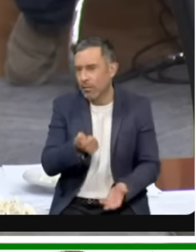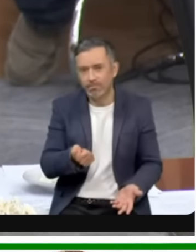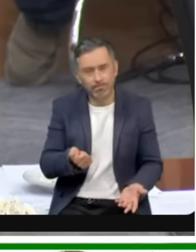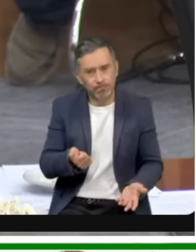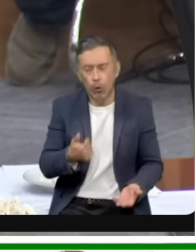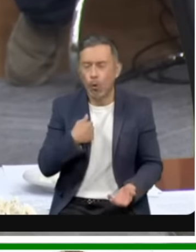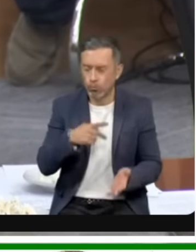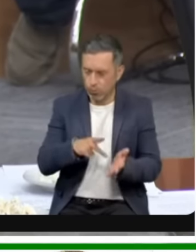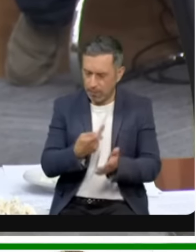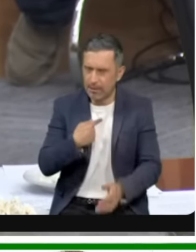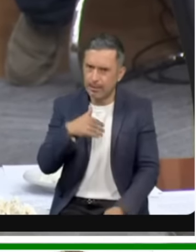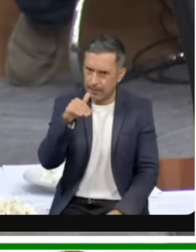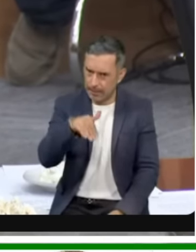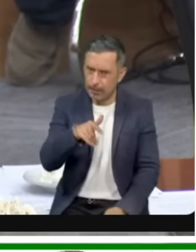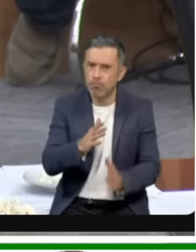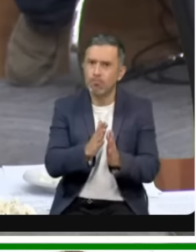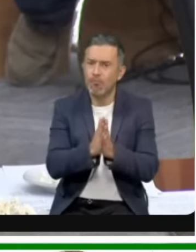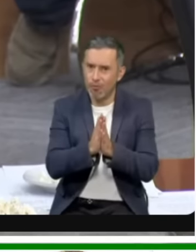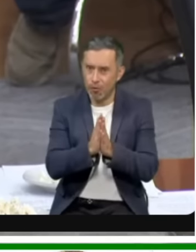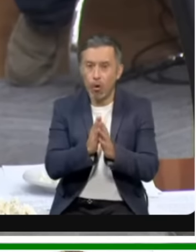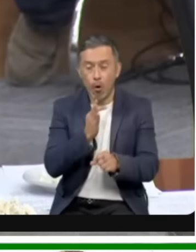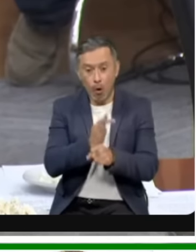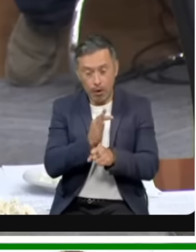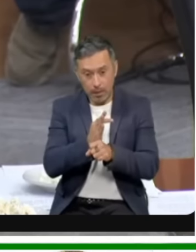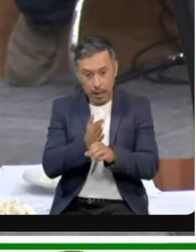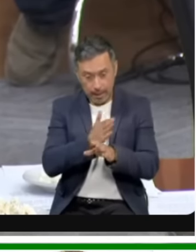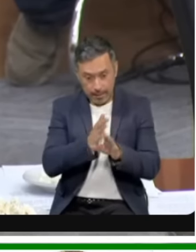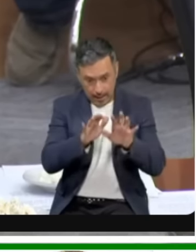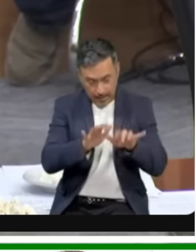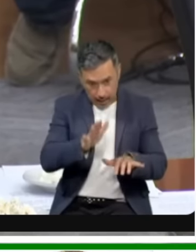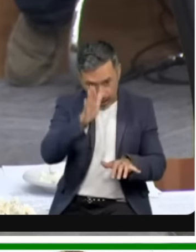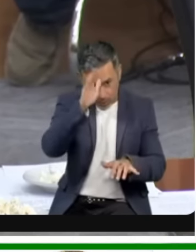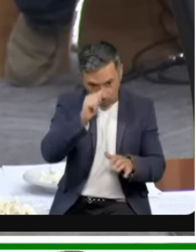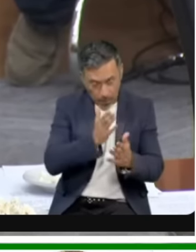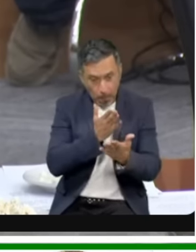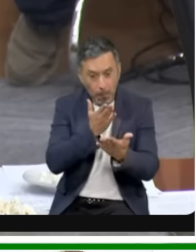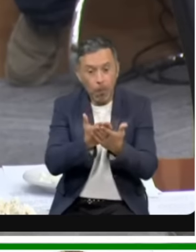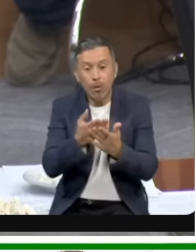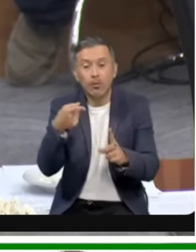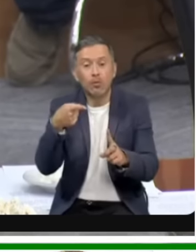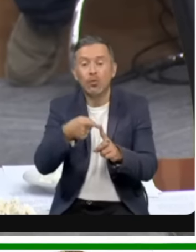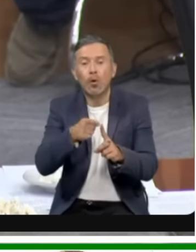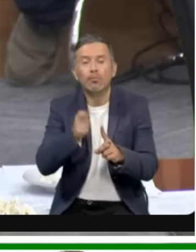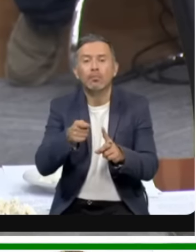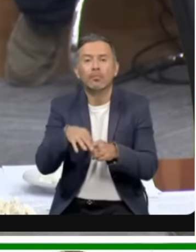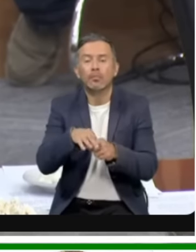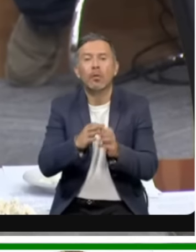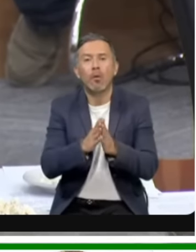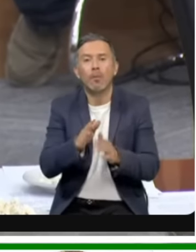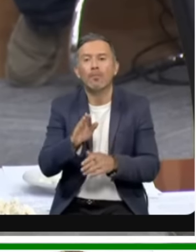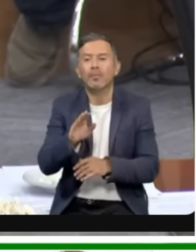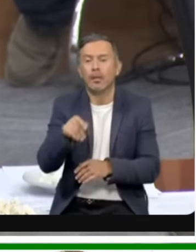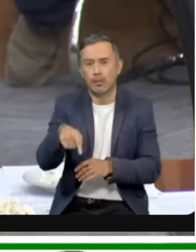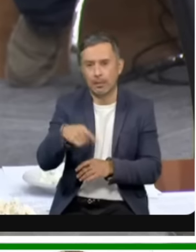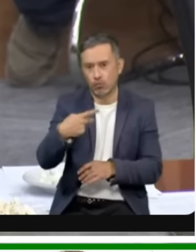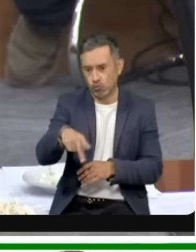solicitamos y pedimos que se vote el acuerdo que hemos propuesto en el sentido de que sea este instituto